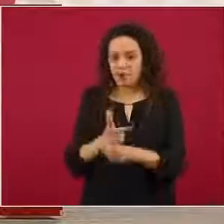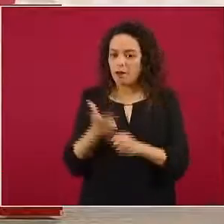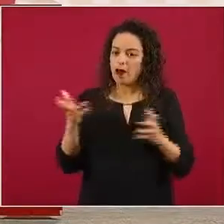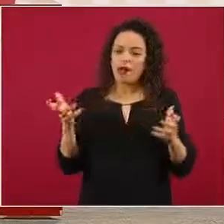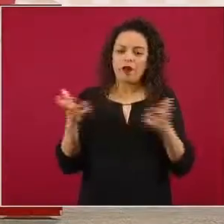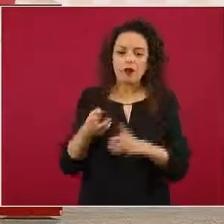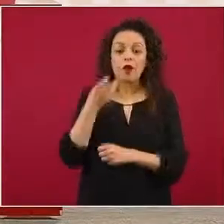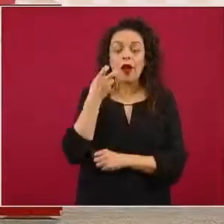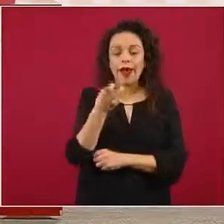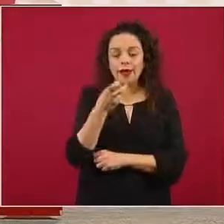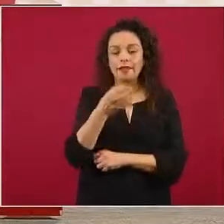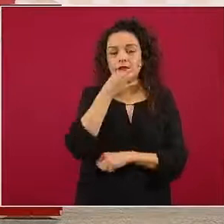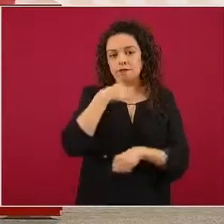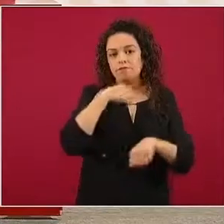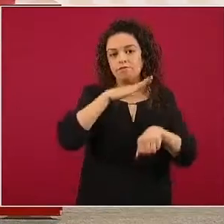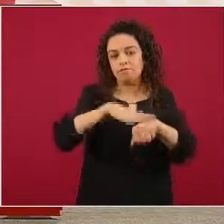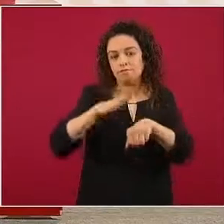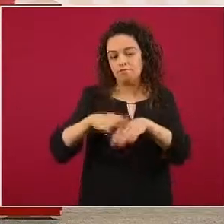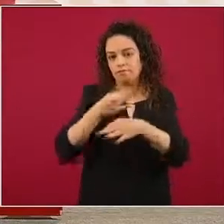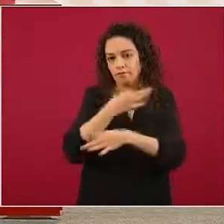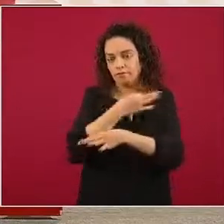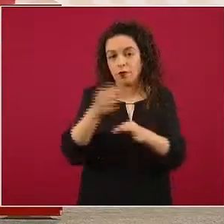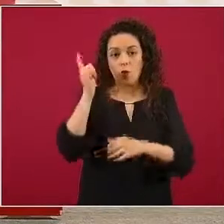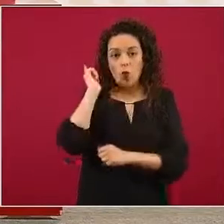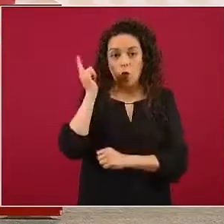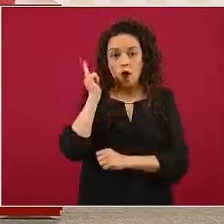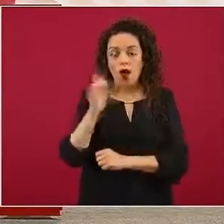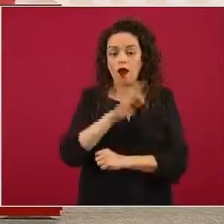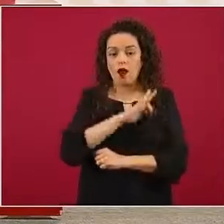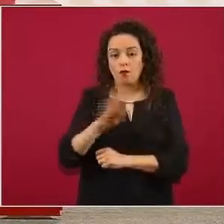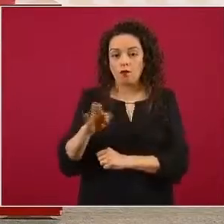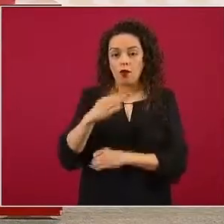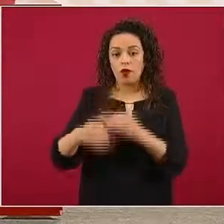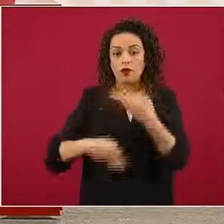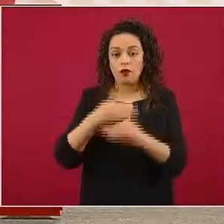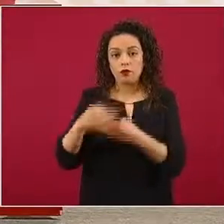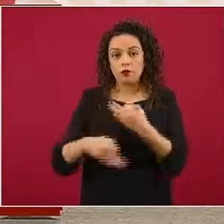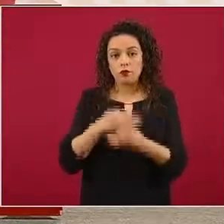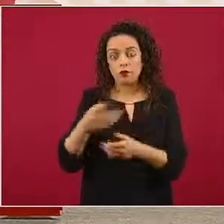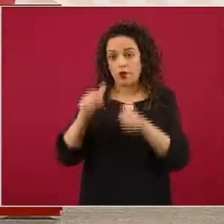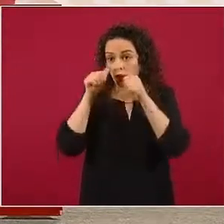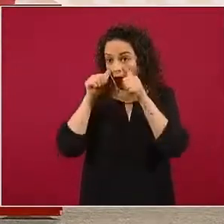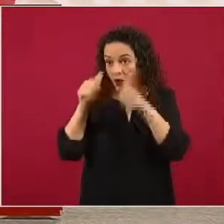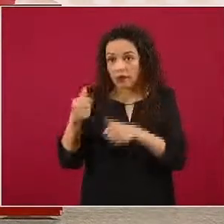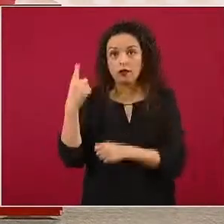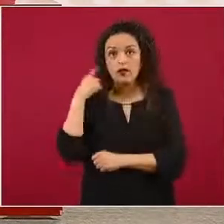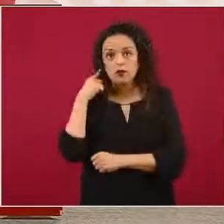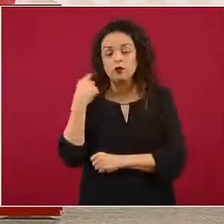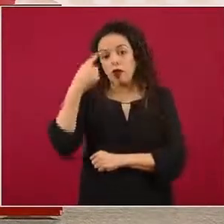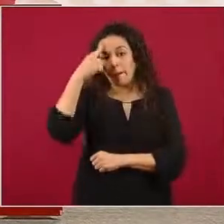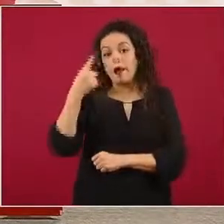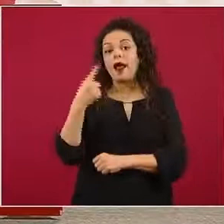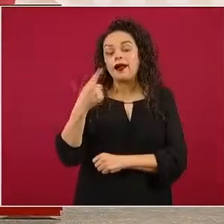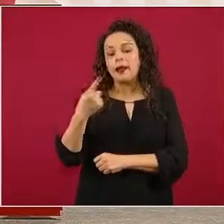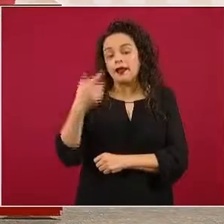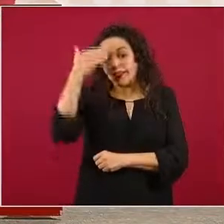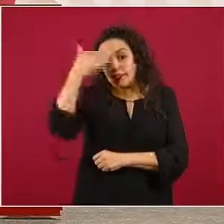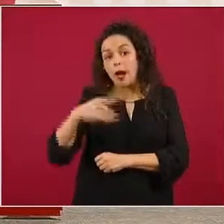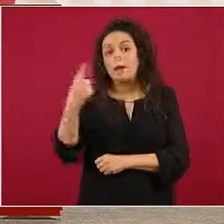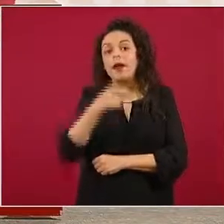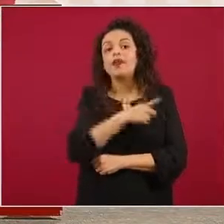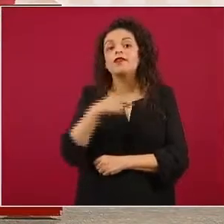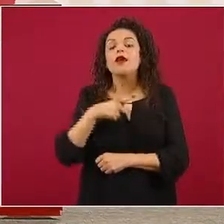realmente el mensaje que esperamos se pueda atender, que todos pongamos en práctica. Recordemos a los